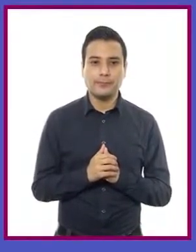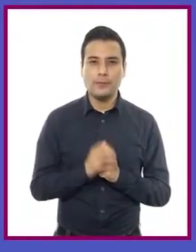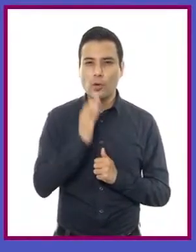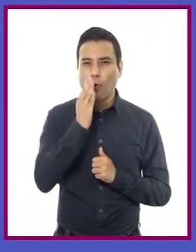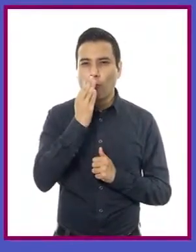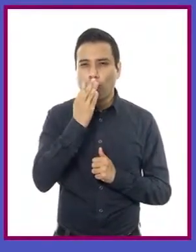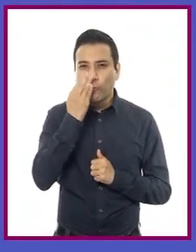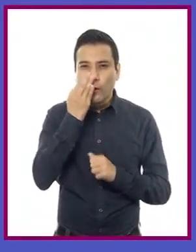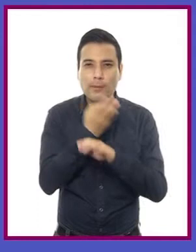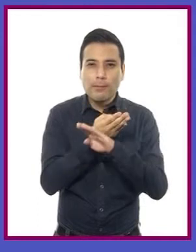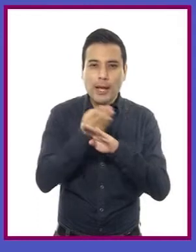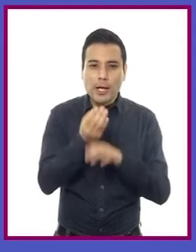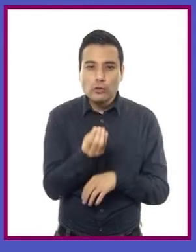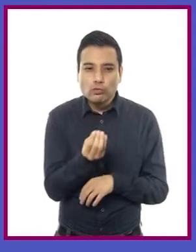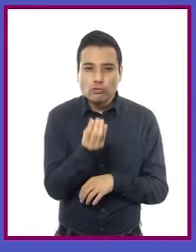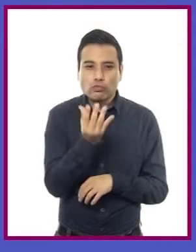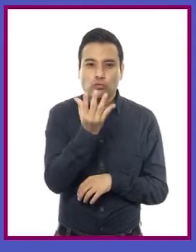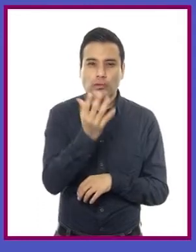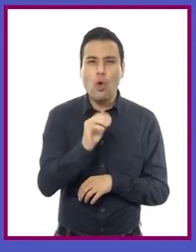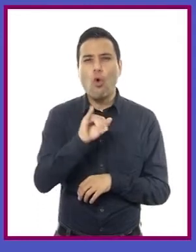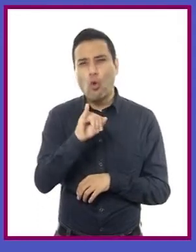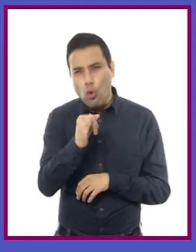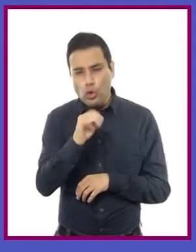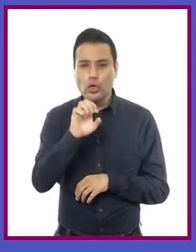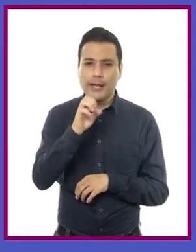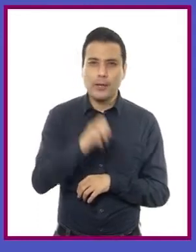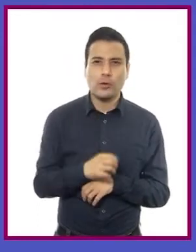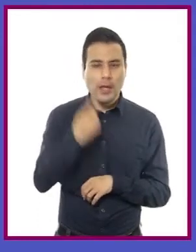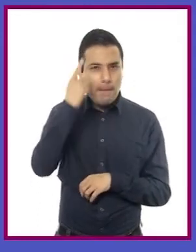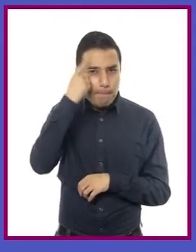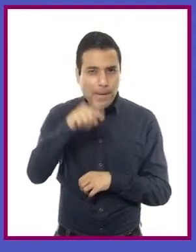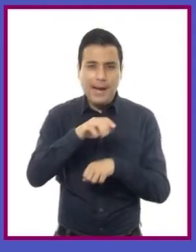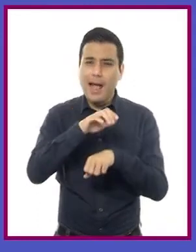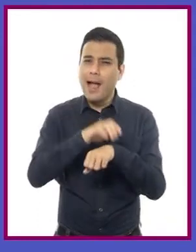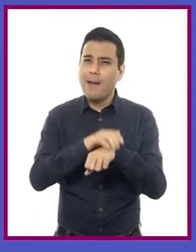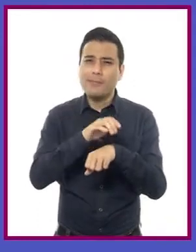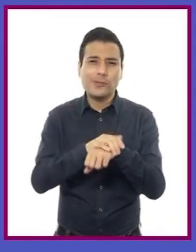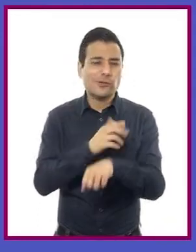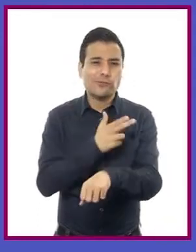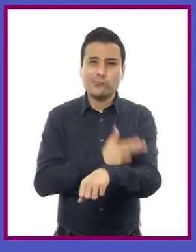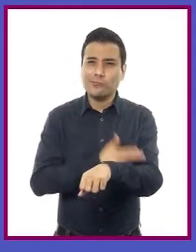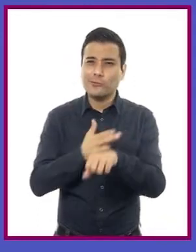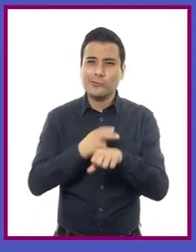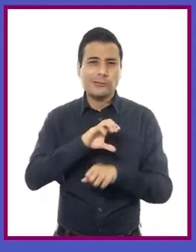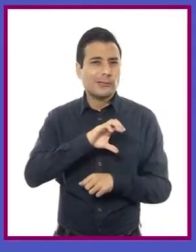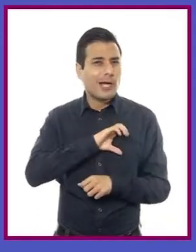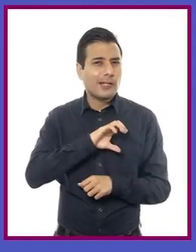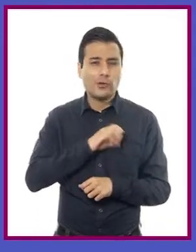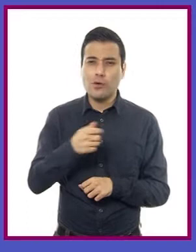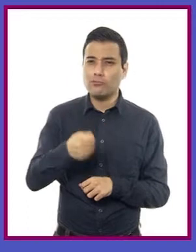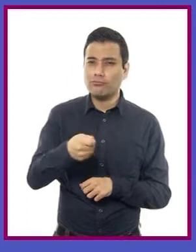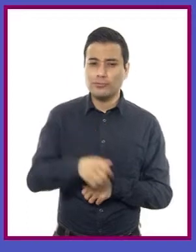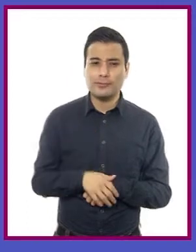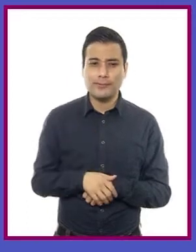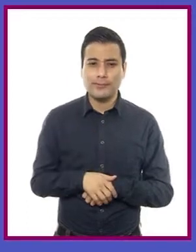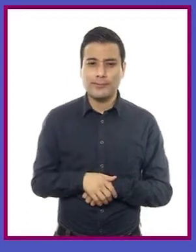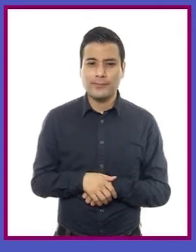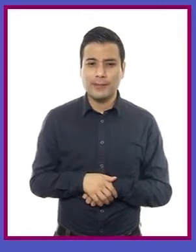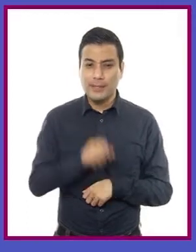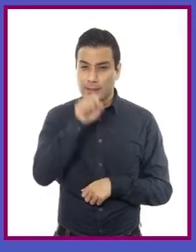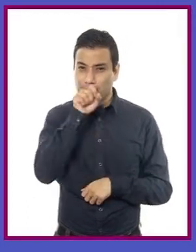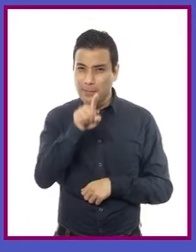blanca, en junio como en enero, para el amigo sincero que me da su mano franca. Y para el cruel que me